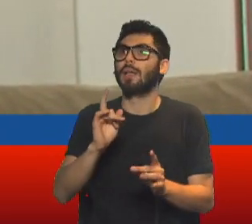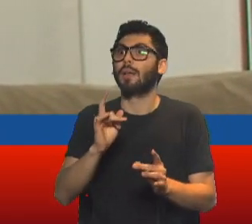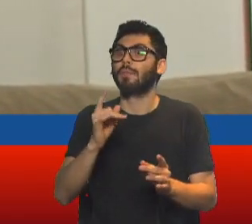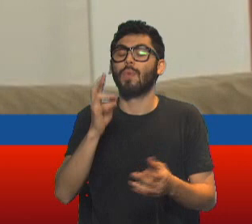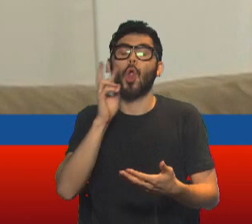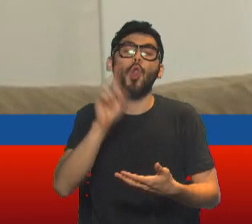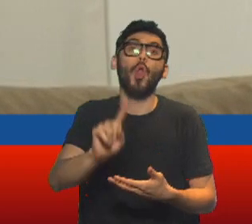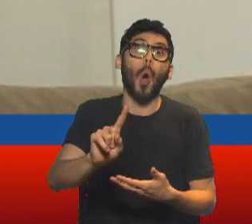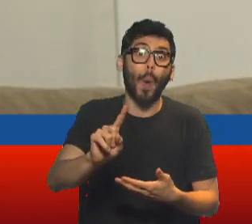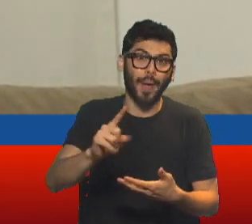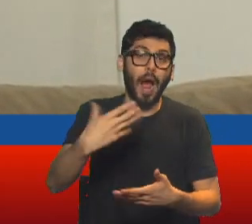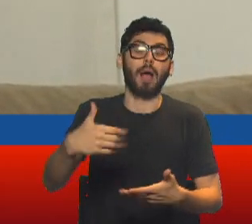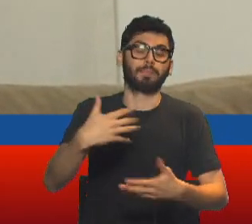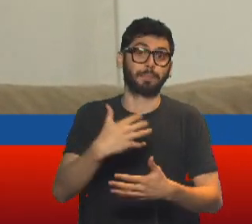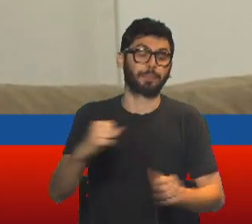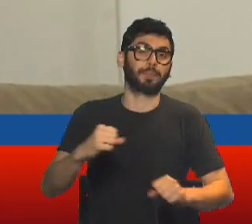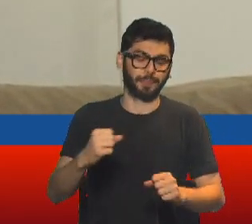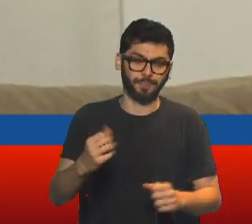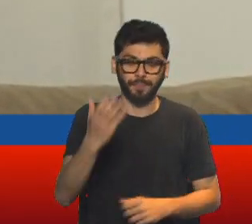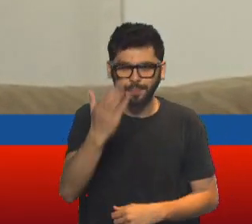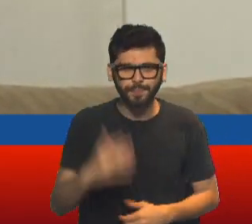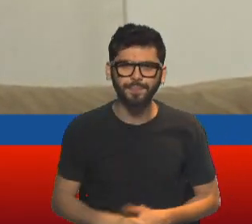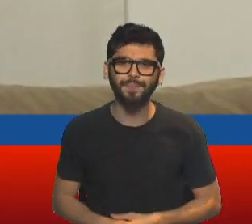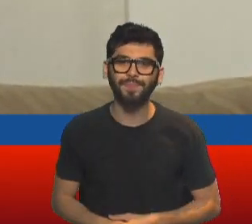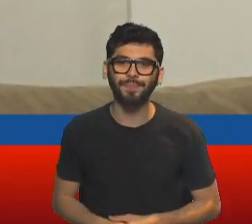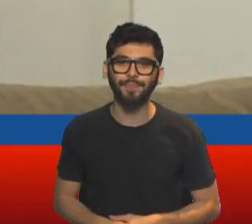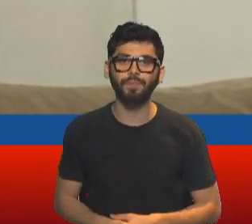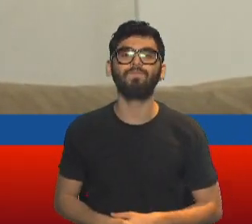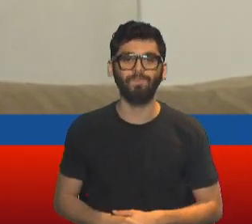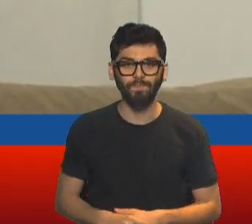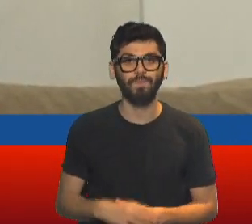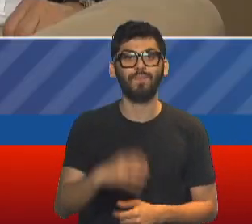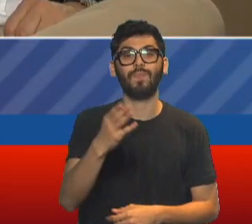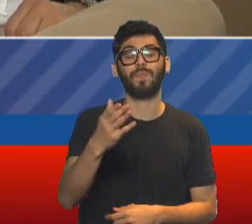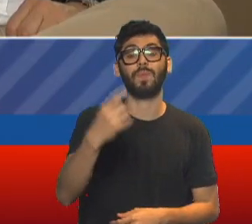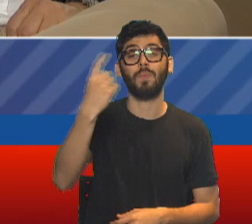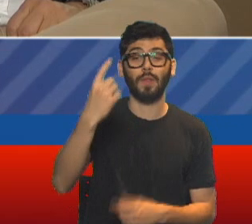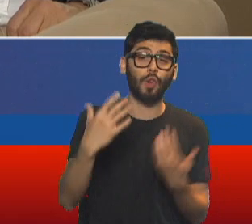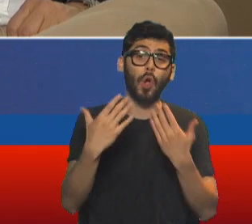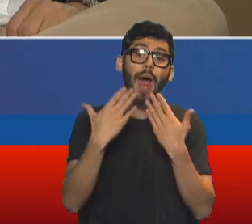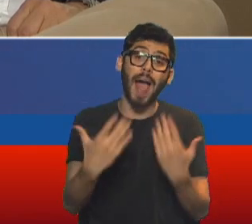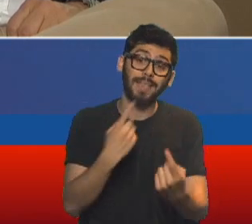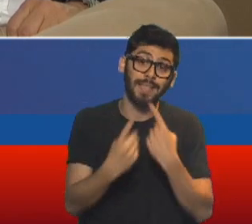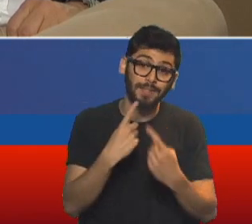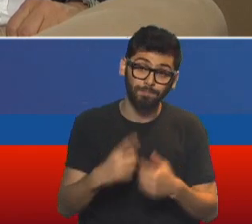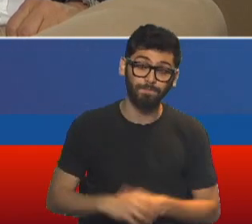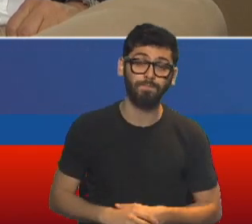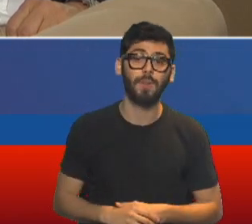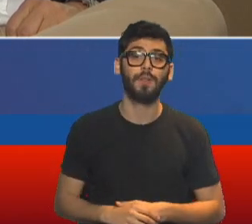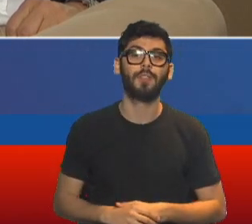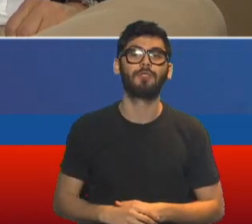Te escuchan en la mesa. Bueno, gracias por recibirnos antes que nada. Y para